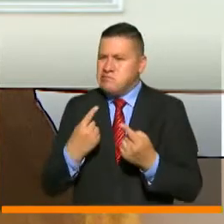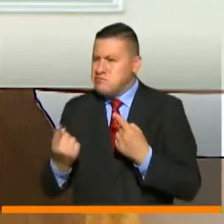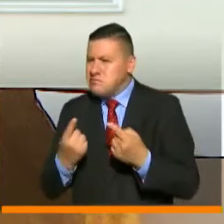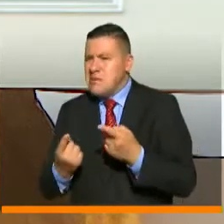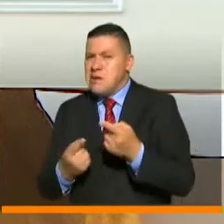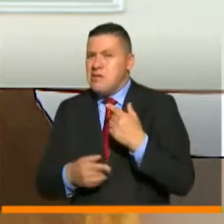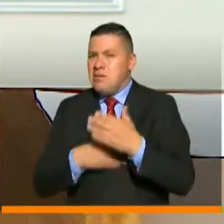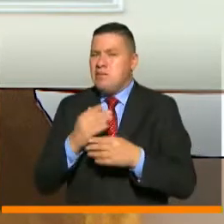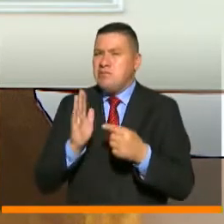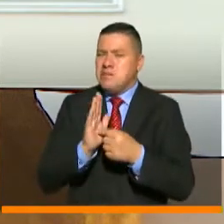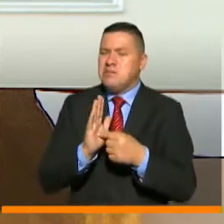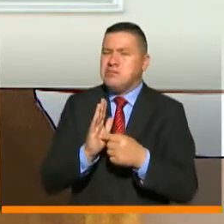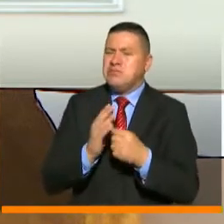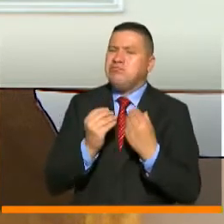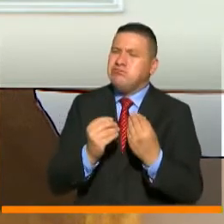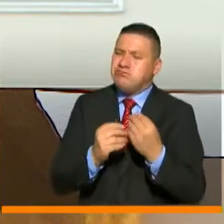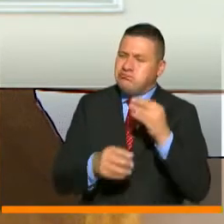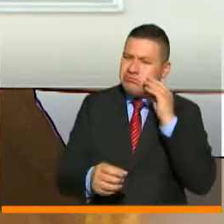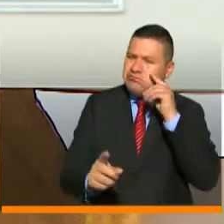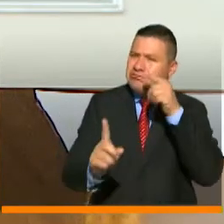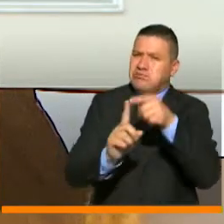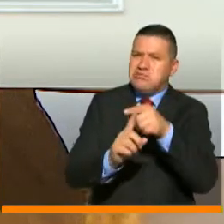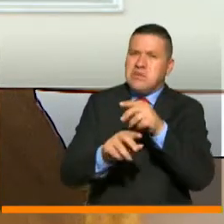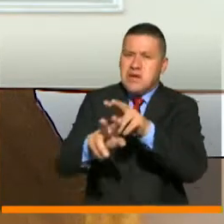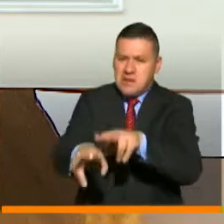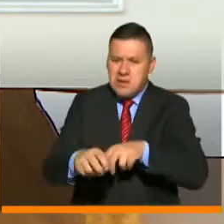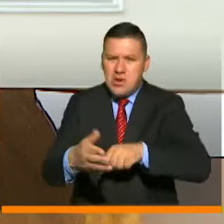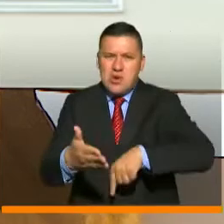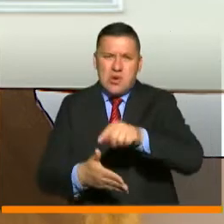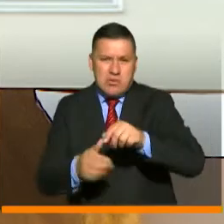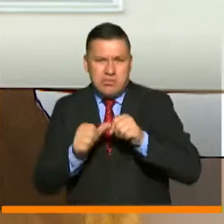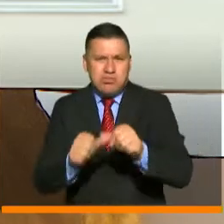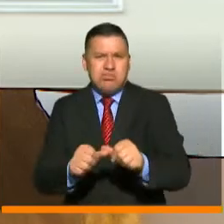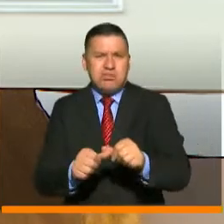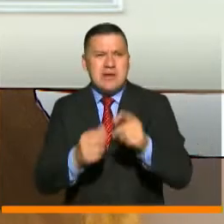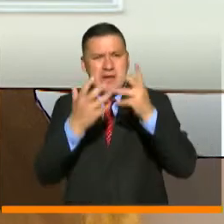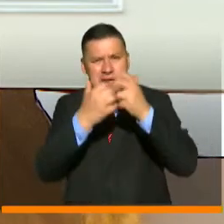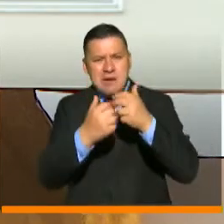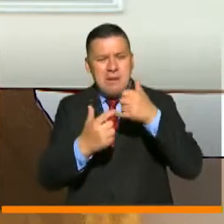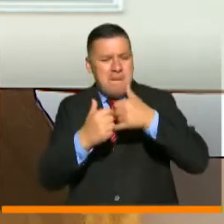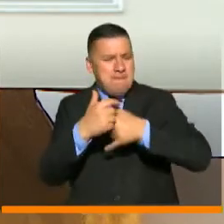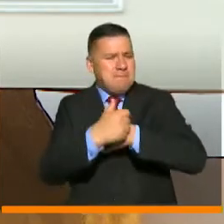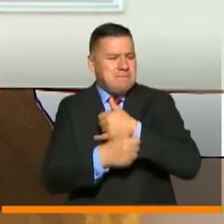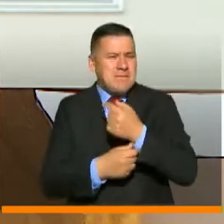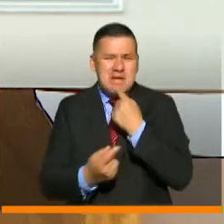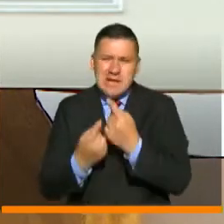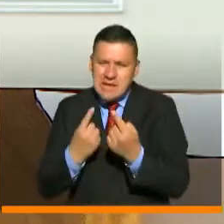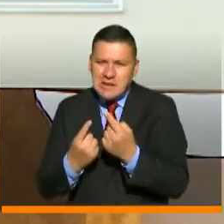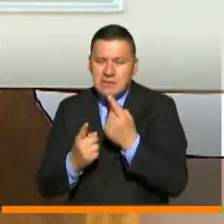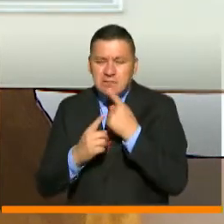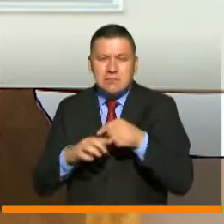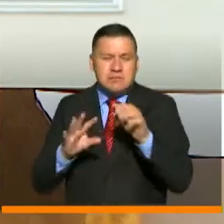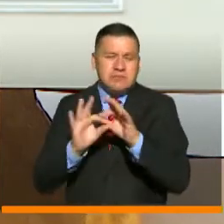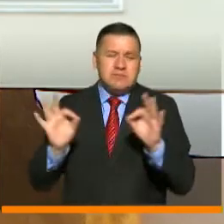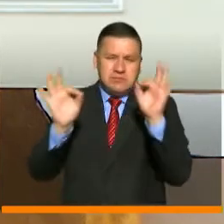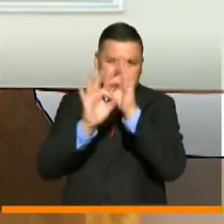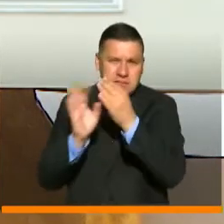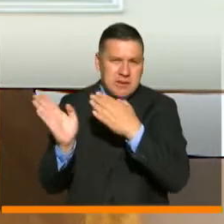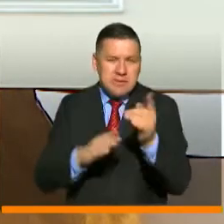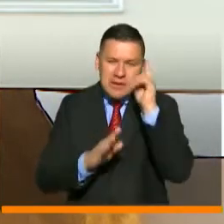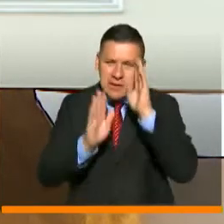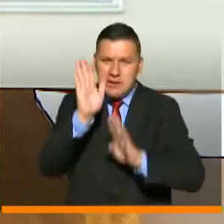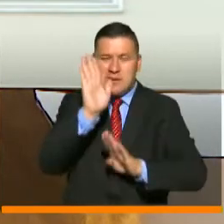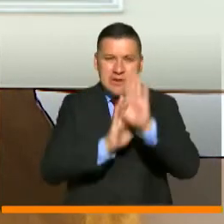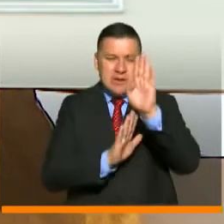que se están haciendo para llevar la agricultura por contrato a distintos lugares del país y también el enfoque en los planes de